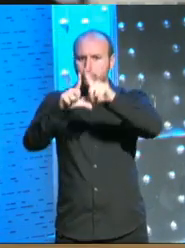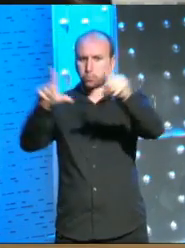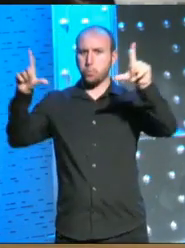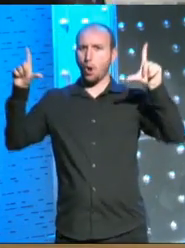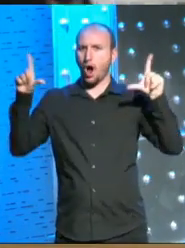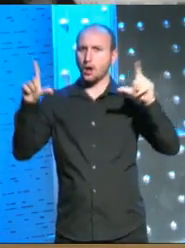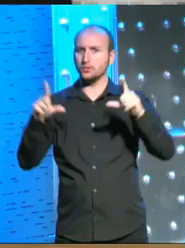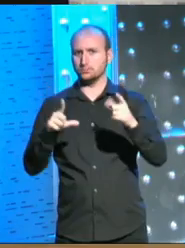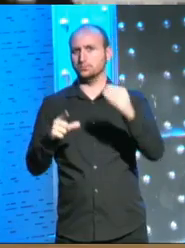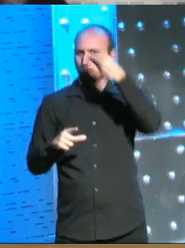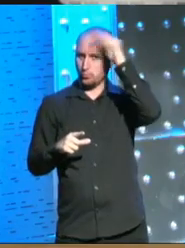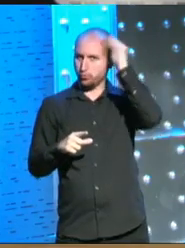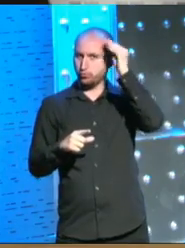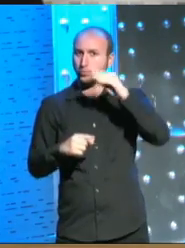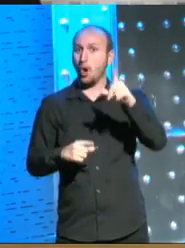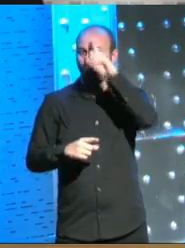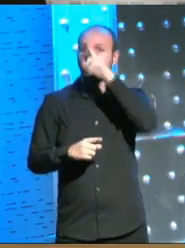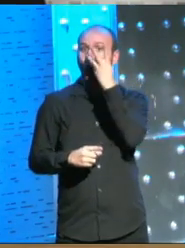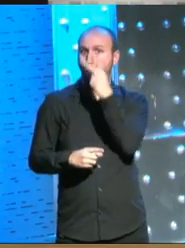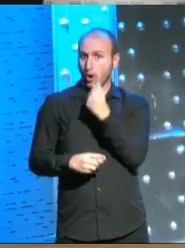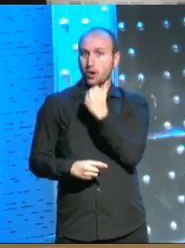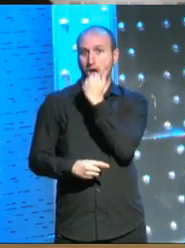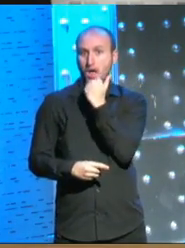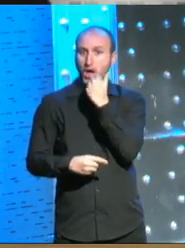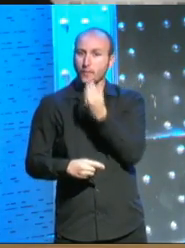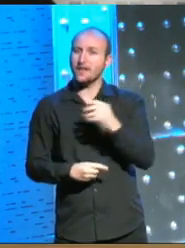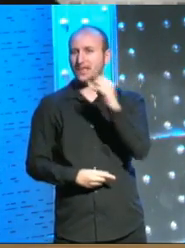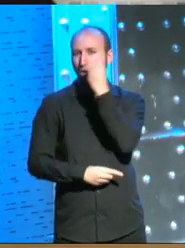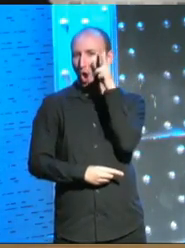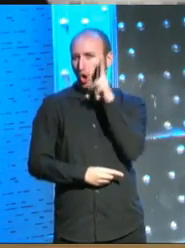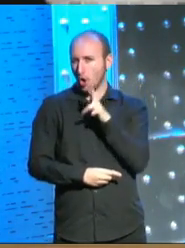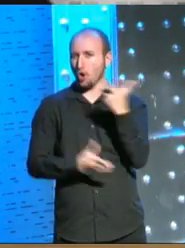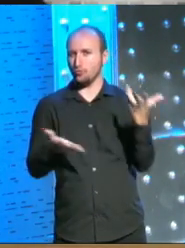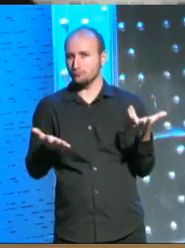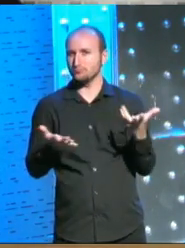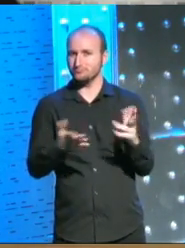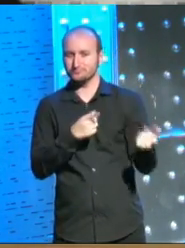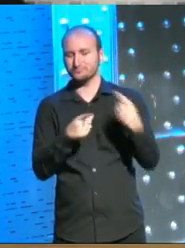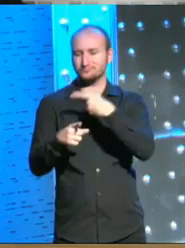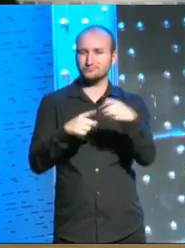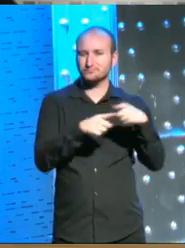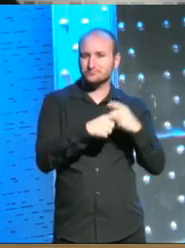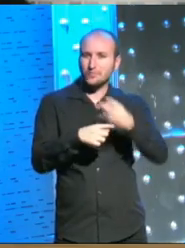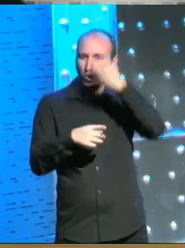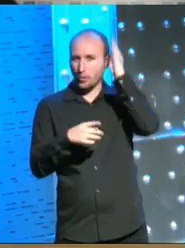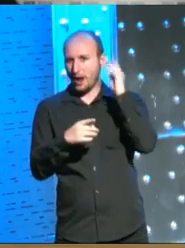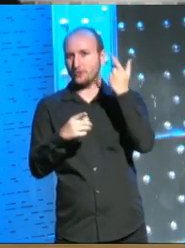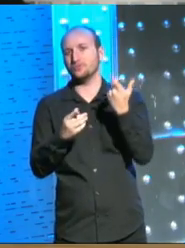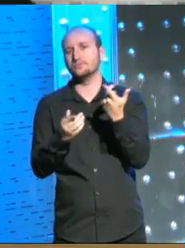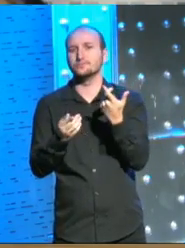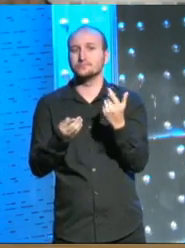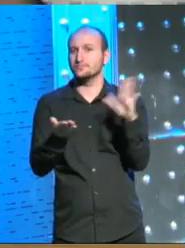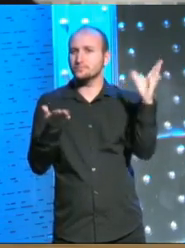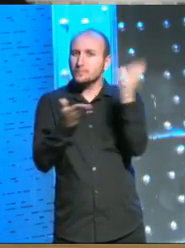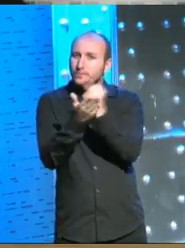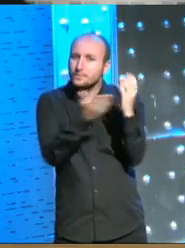el Cinemascope, y en color, y de color deluxe, y muchos romanos dentro, en el Scope caben muchos